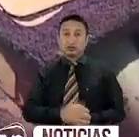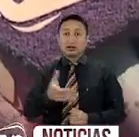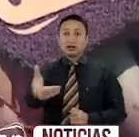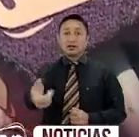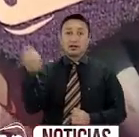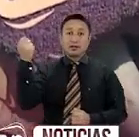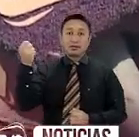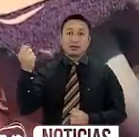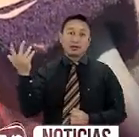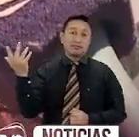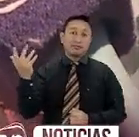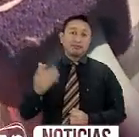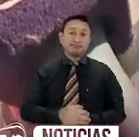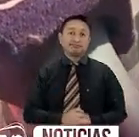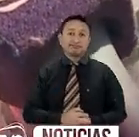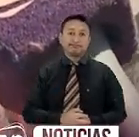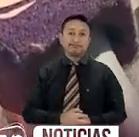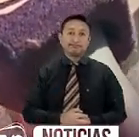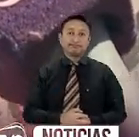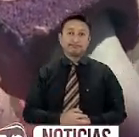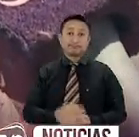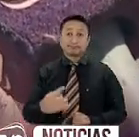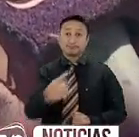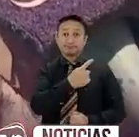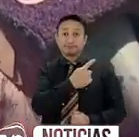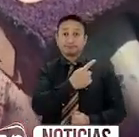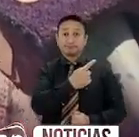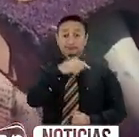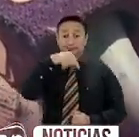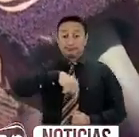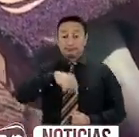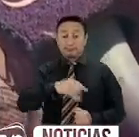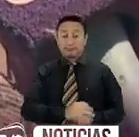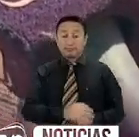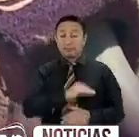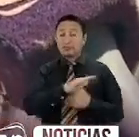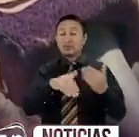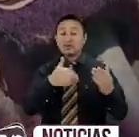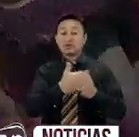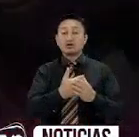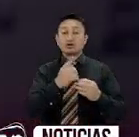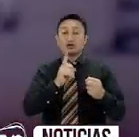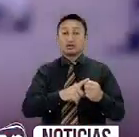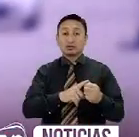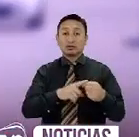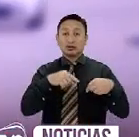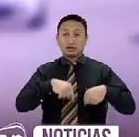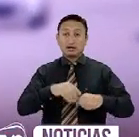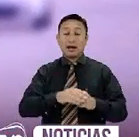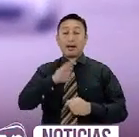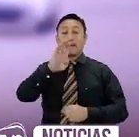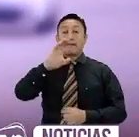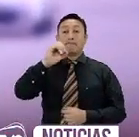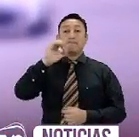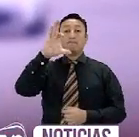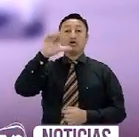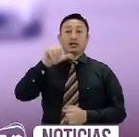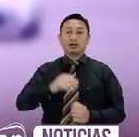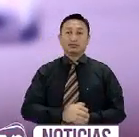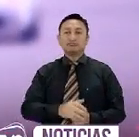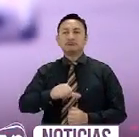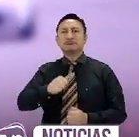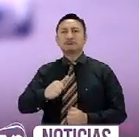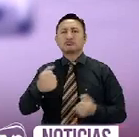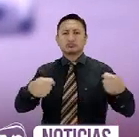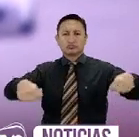lleva lo que mejor tiene. O sea, eso está sucediendo en todas partes de La Bota. En el mismo sector, otros sujetos en motos